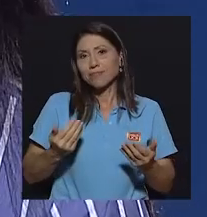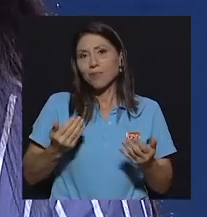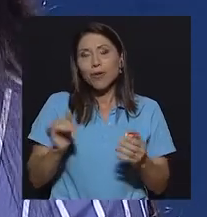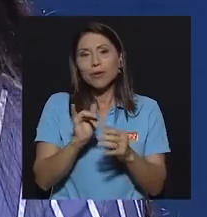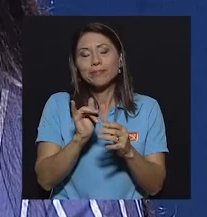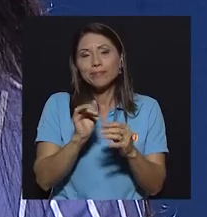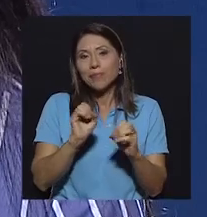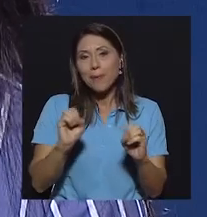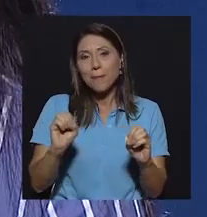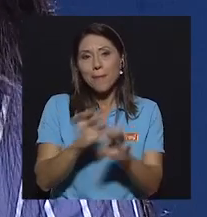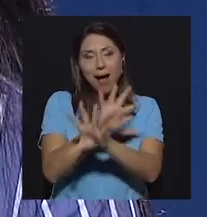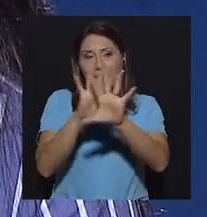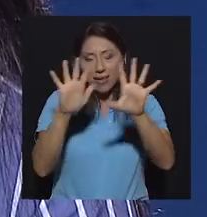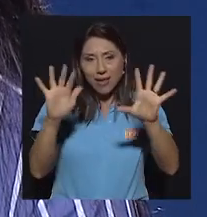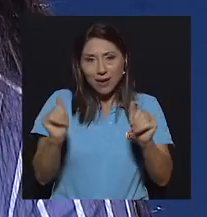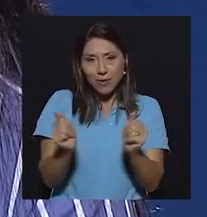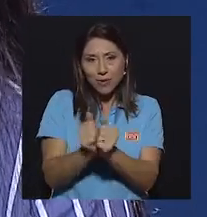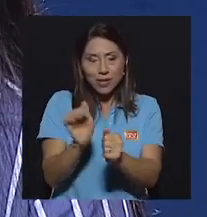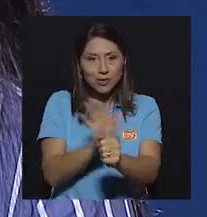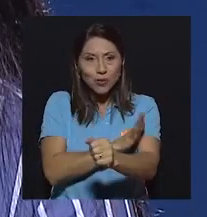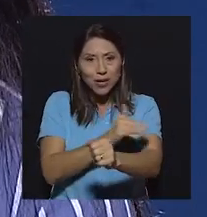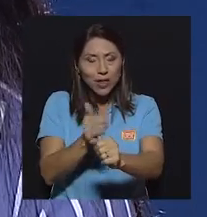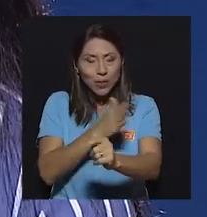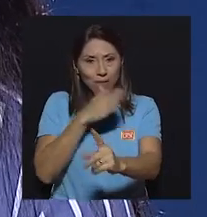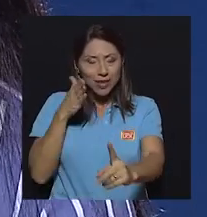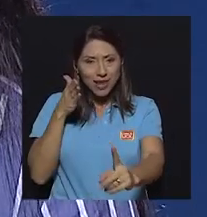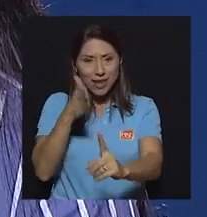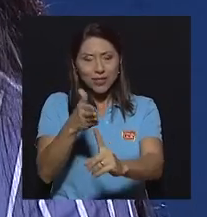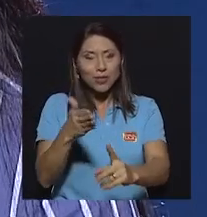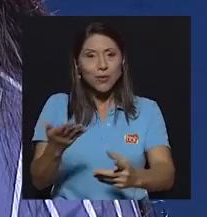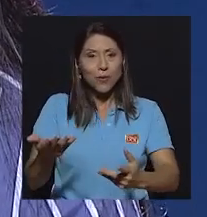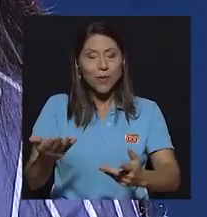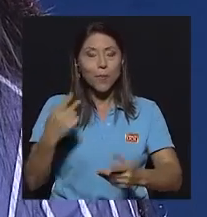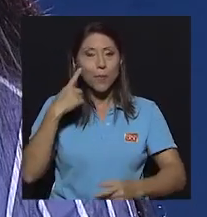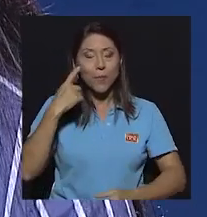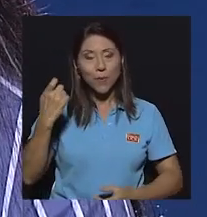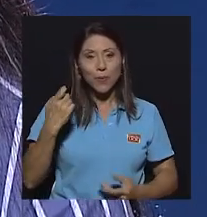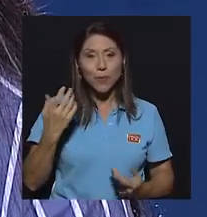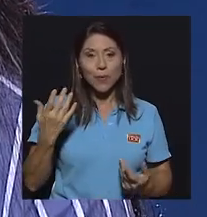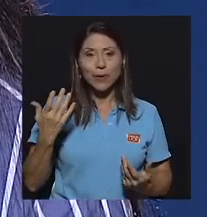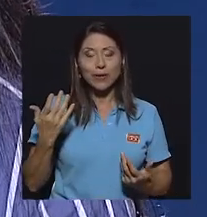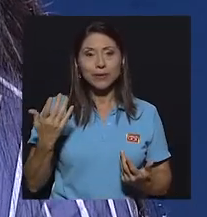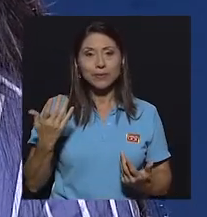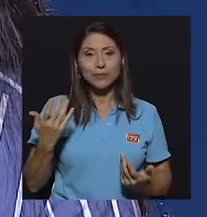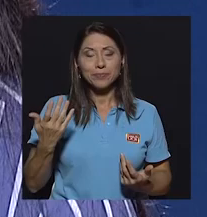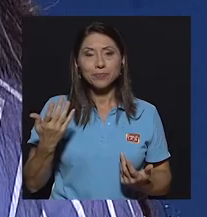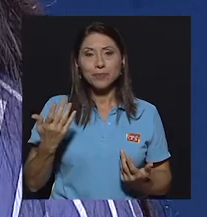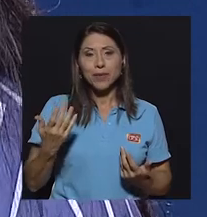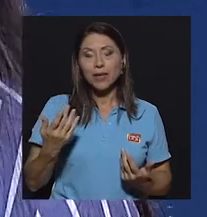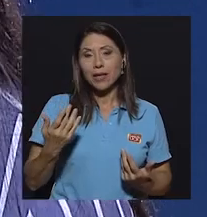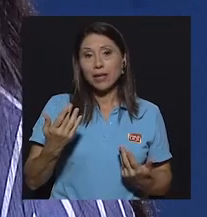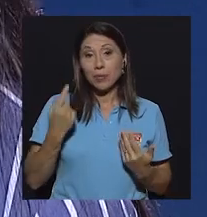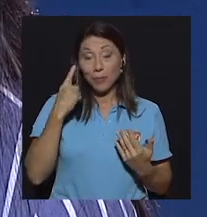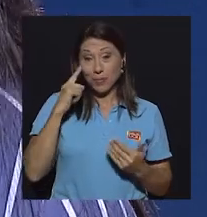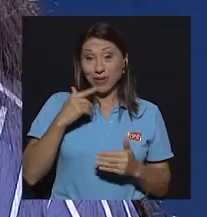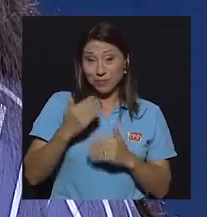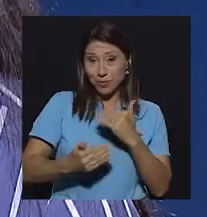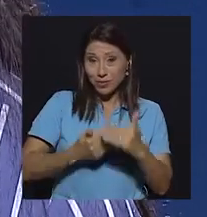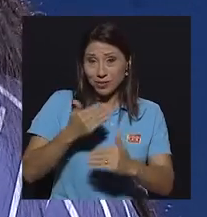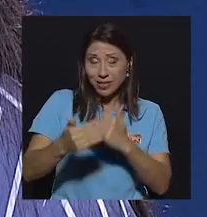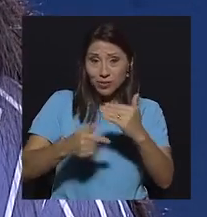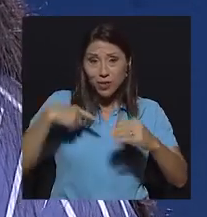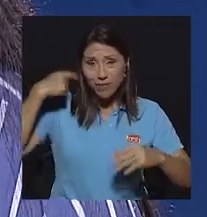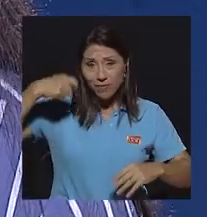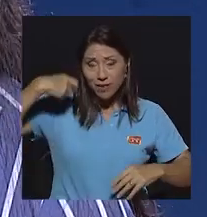casi que hicieron magia con el sonido directo, porque dado el proceso de